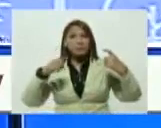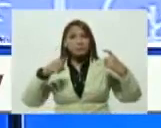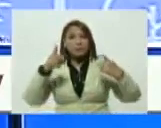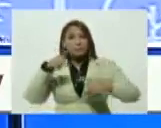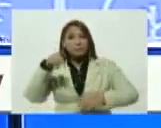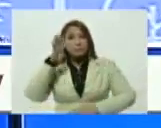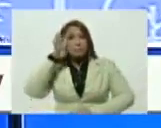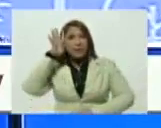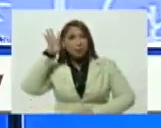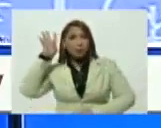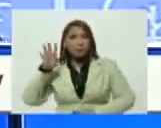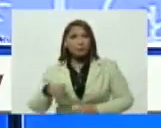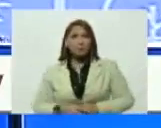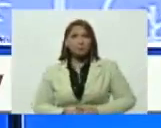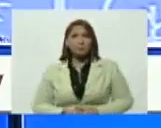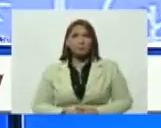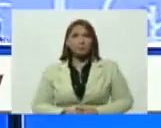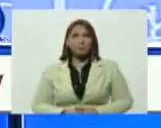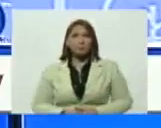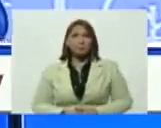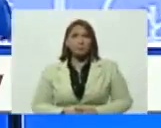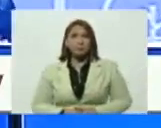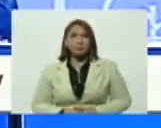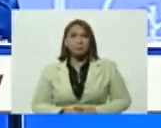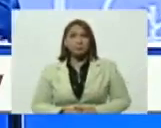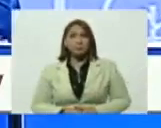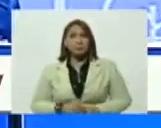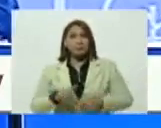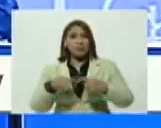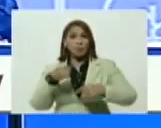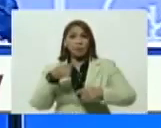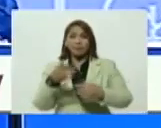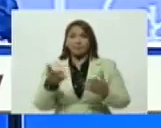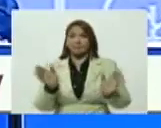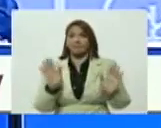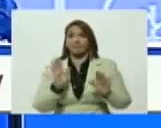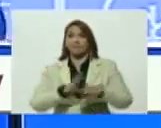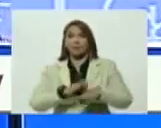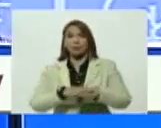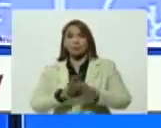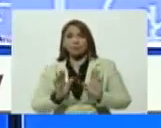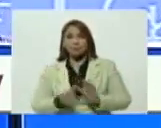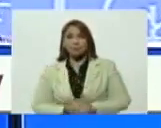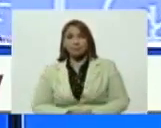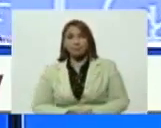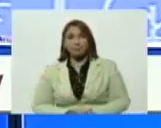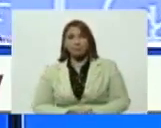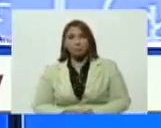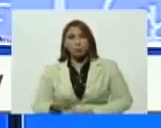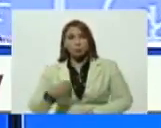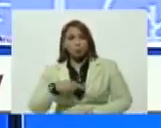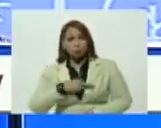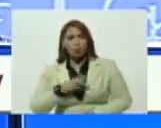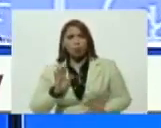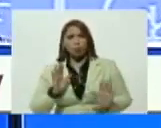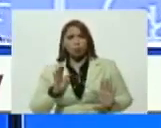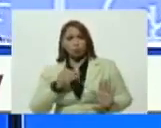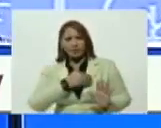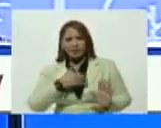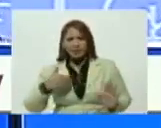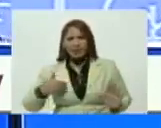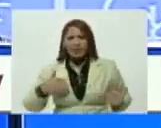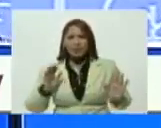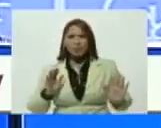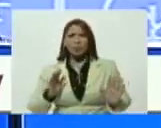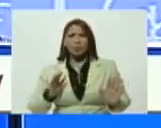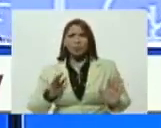formó. Y luego pasó lo que pasó. Nosotros hubiéramos querido estar